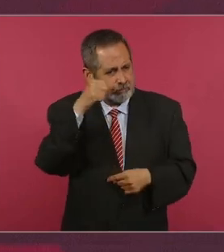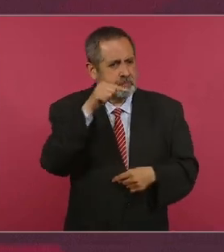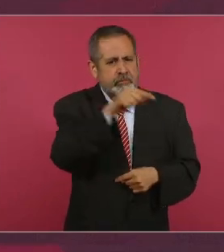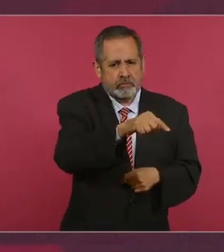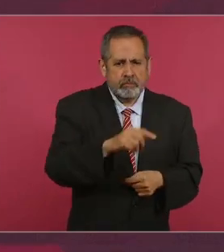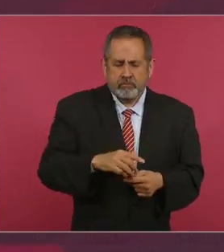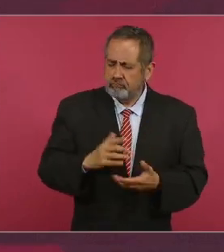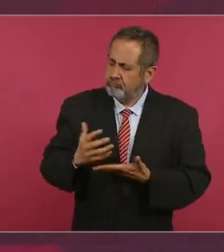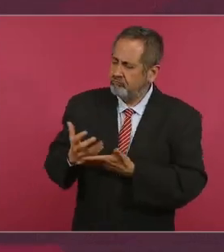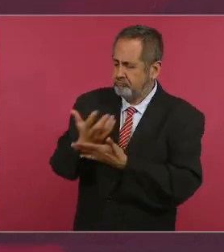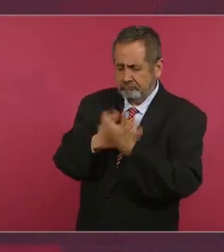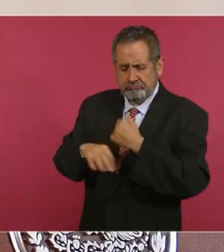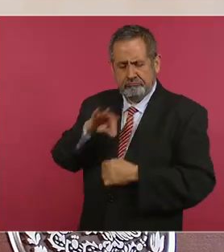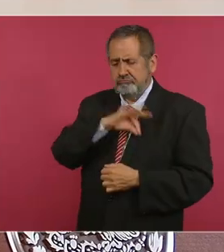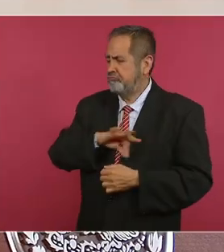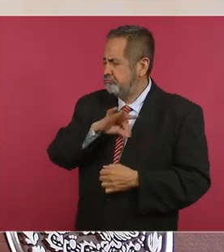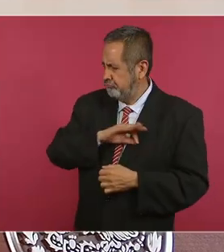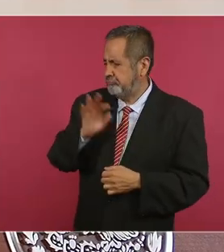que